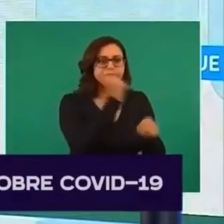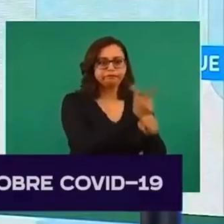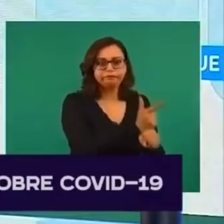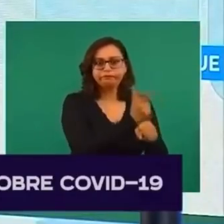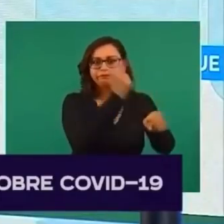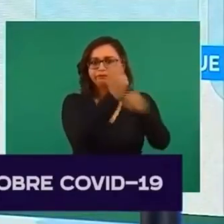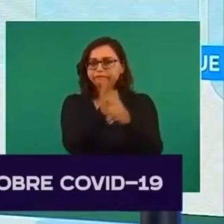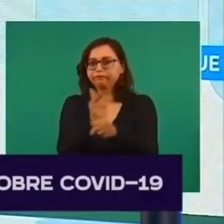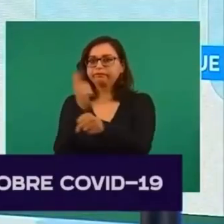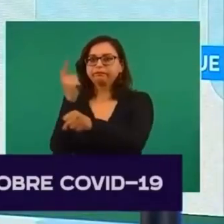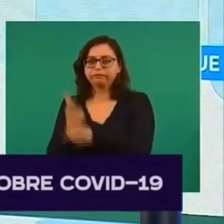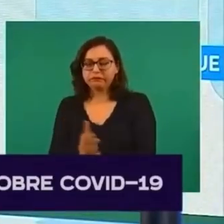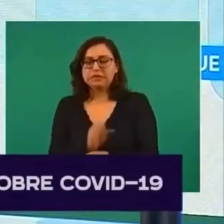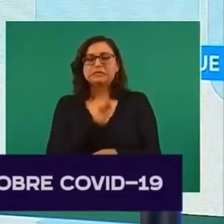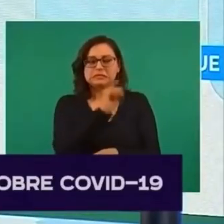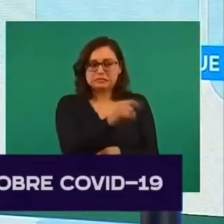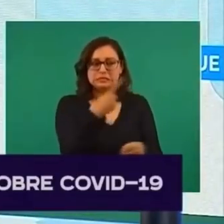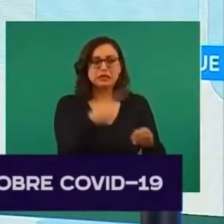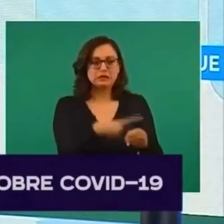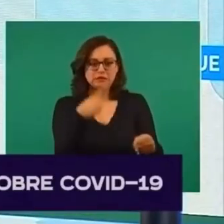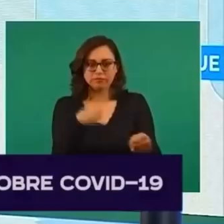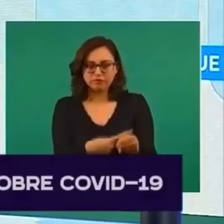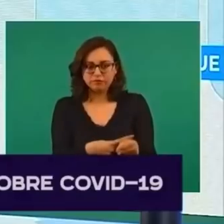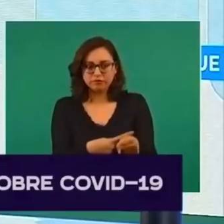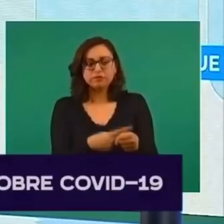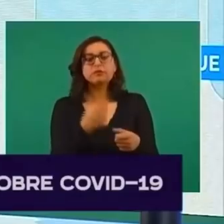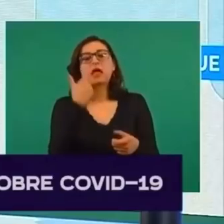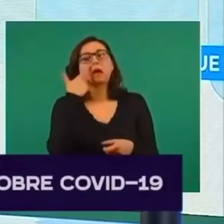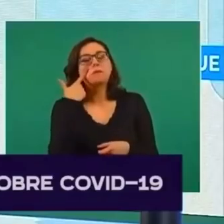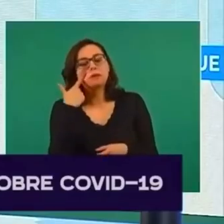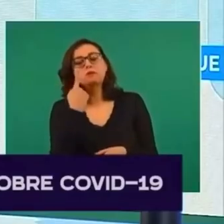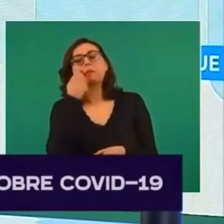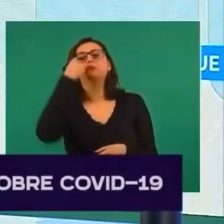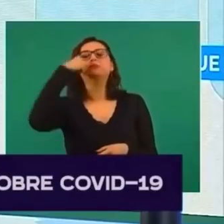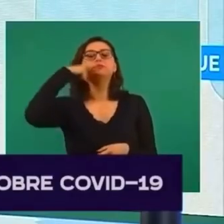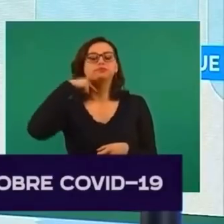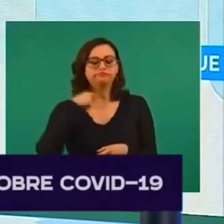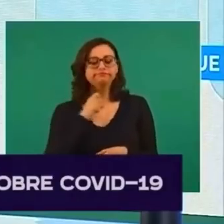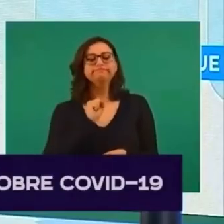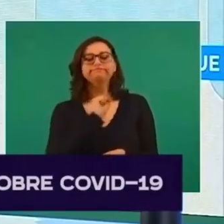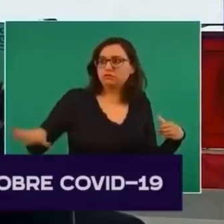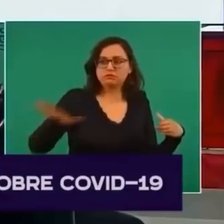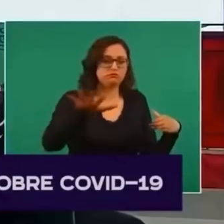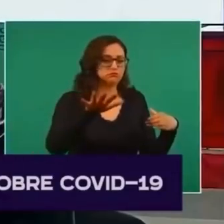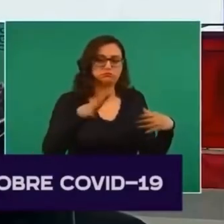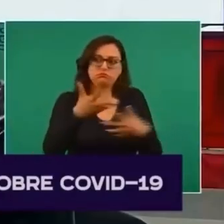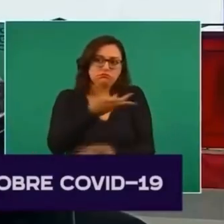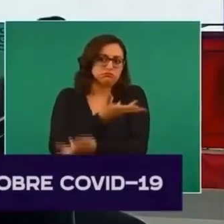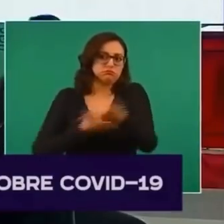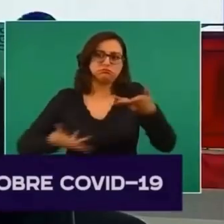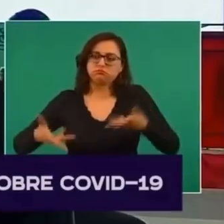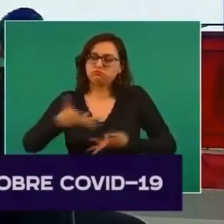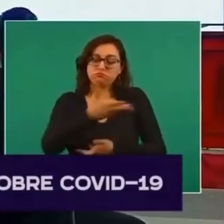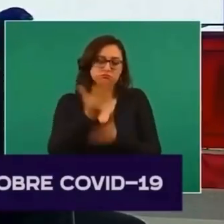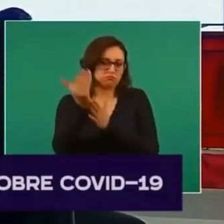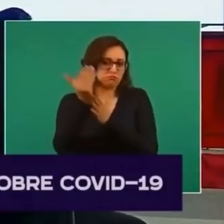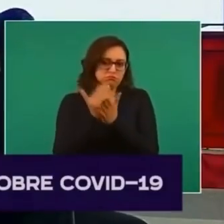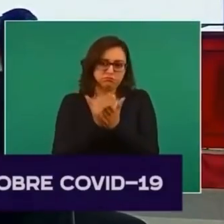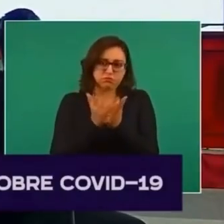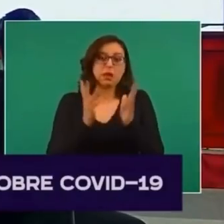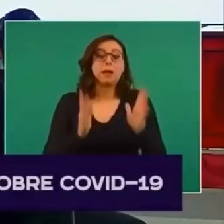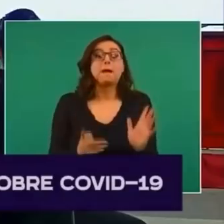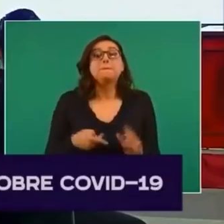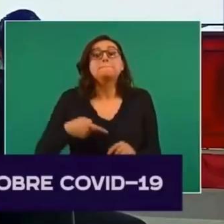480 conferencias las que se dieron. Ahora se va a transitar un esquema distinto de comunicación. La razón, porque según la autoridad sanitaria, la epidemia